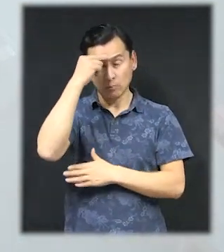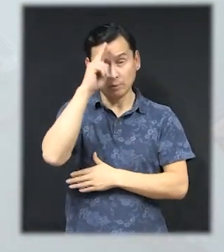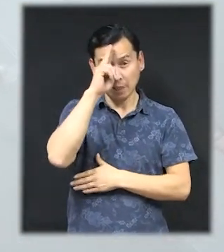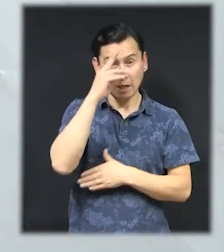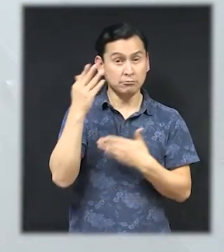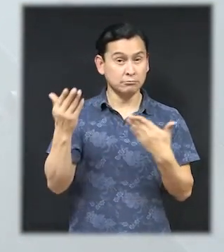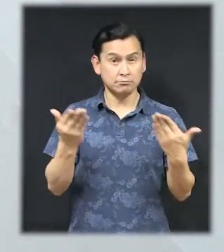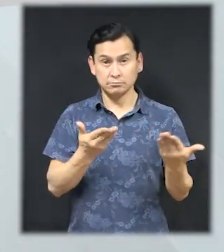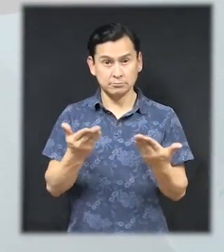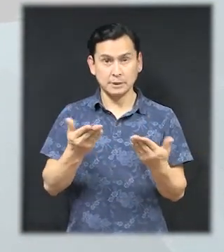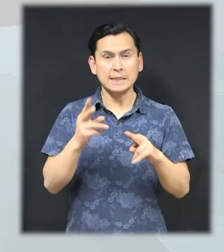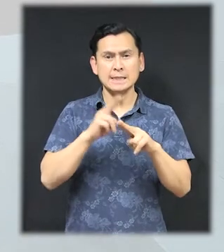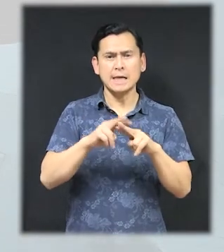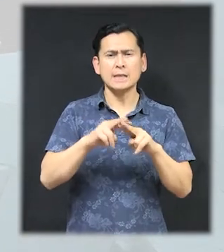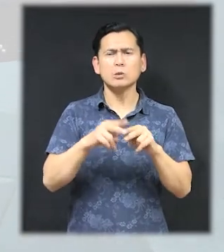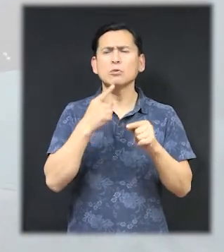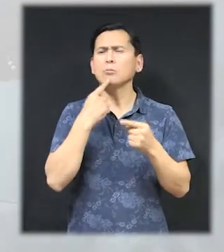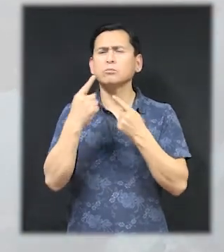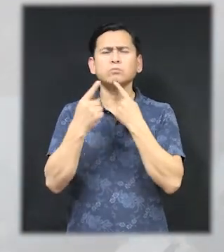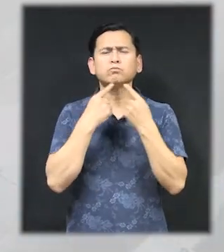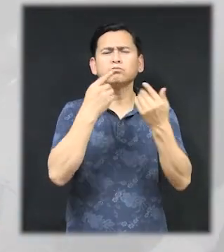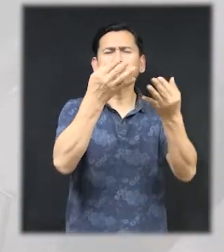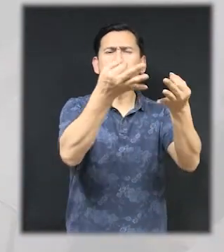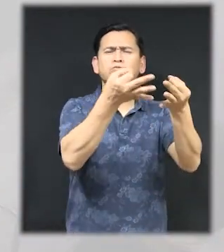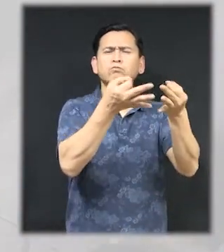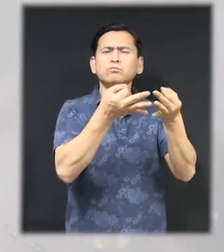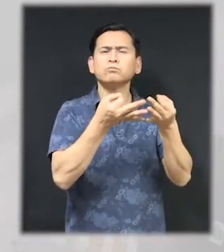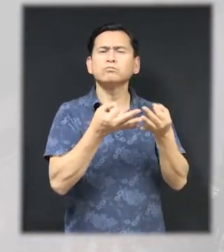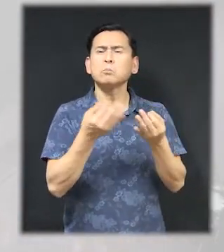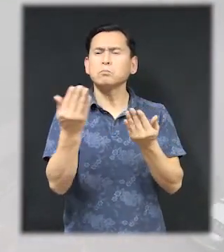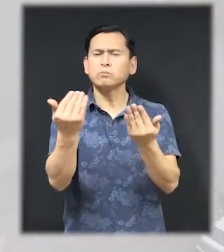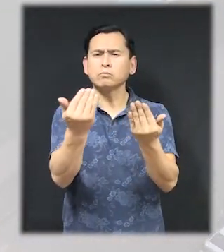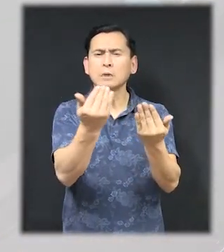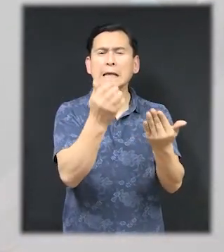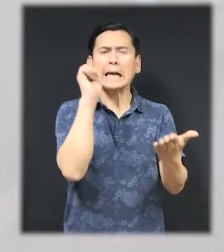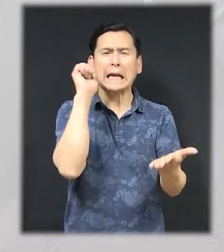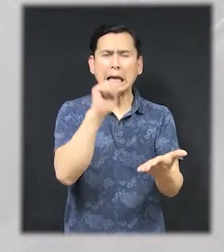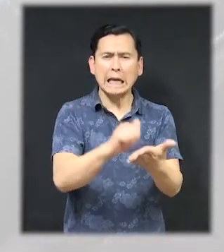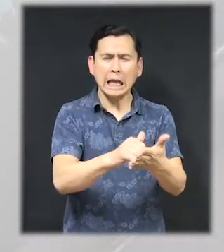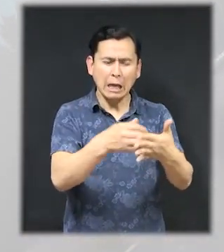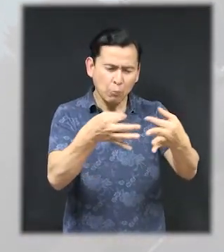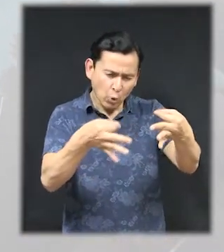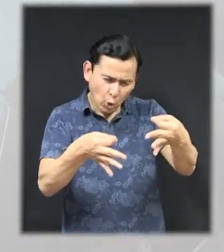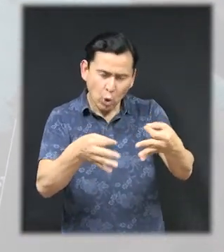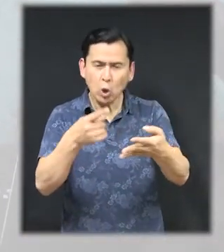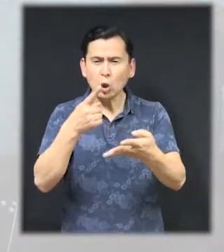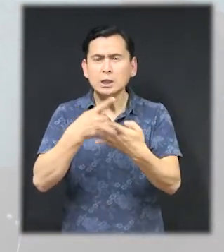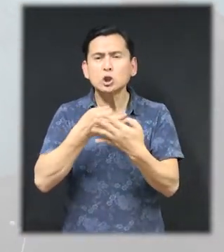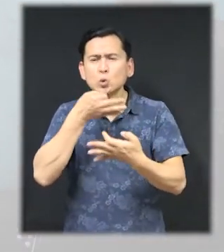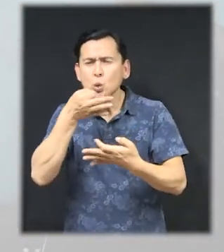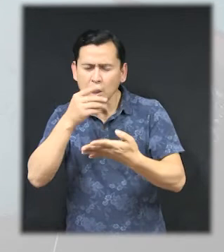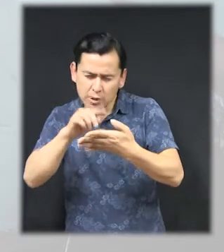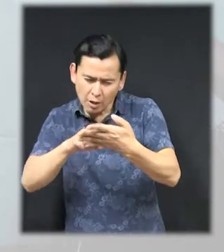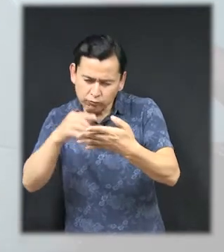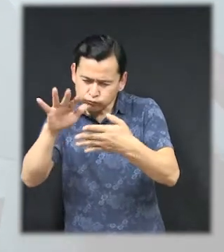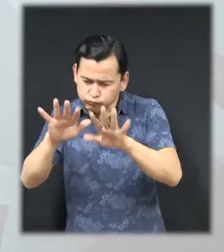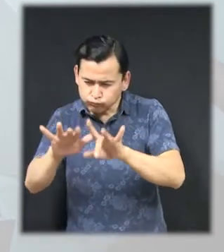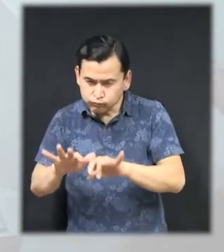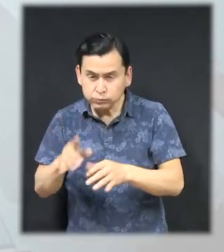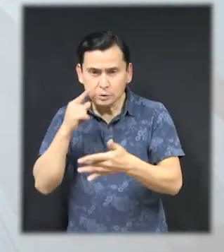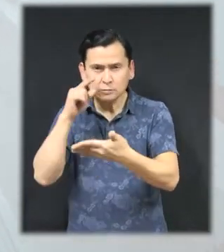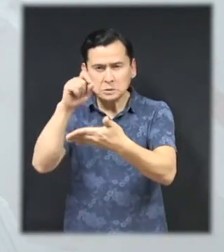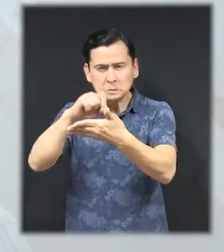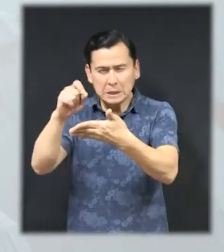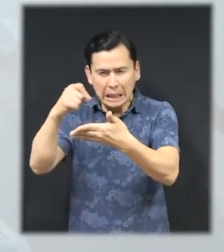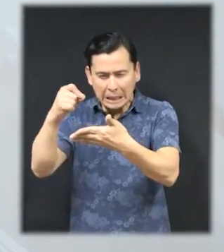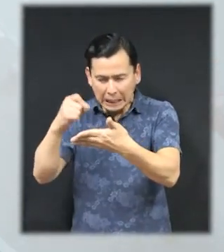durante el año 2020, 117 felicitaciones. Más allá de las respuestas formales en